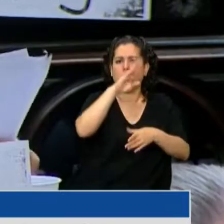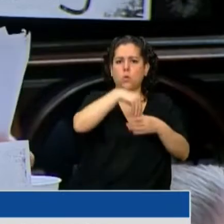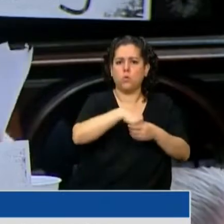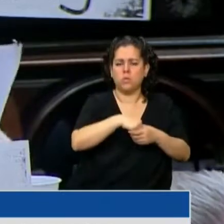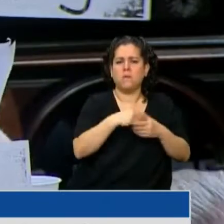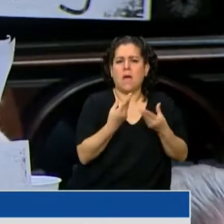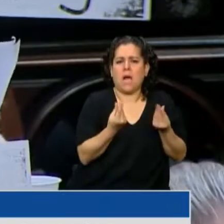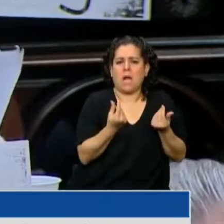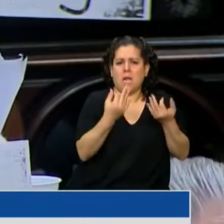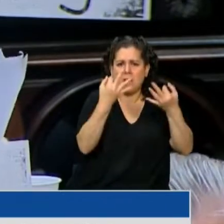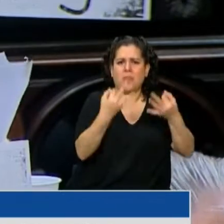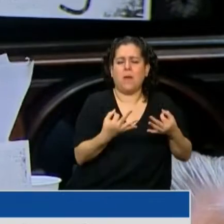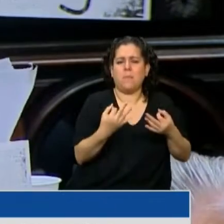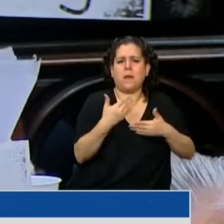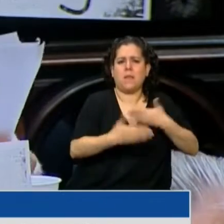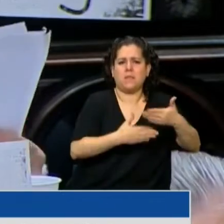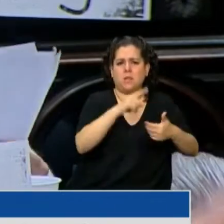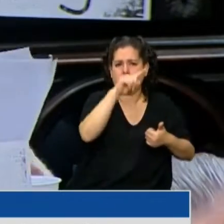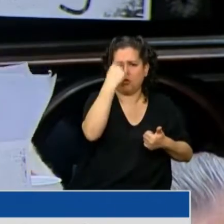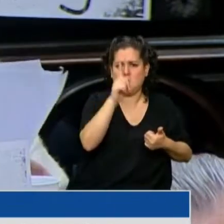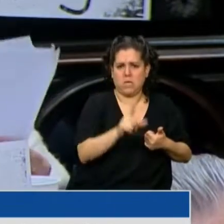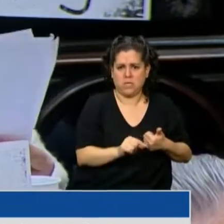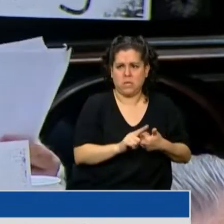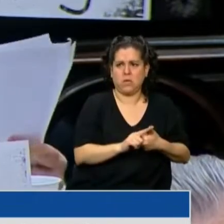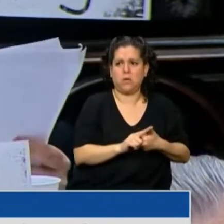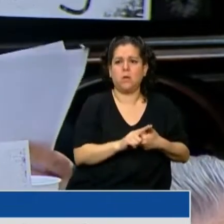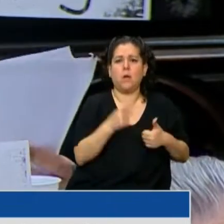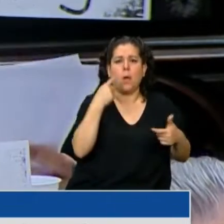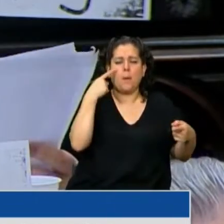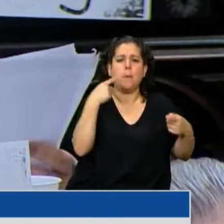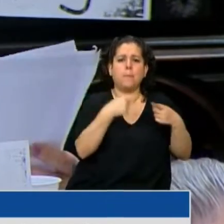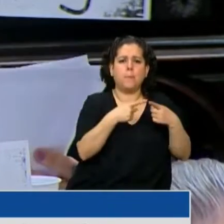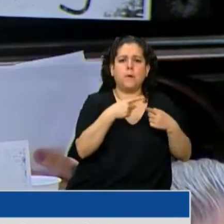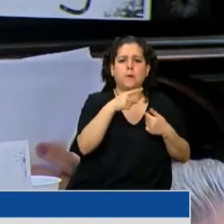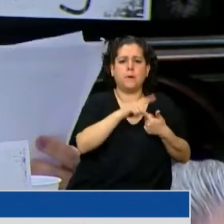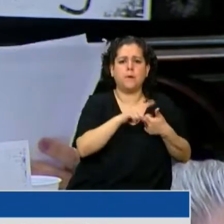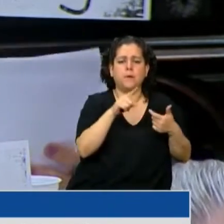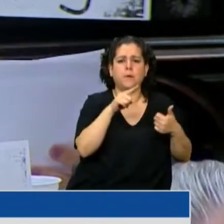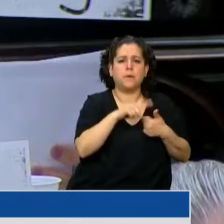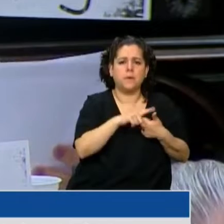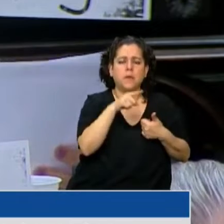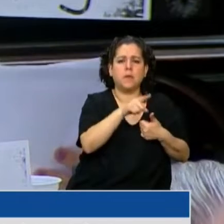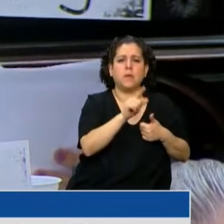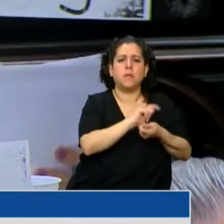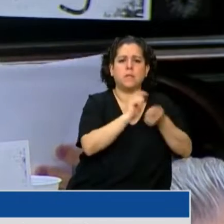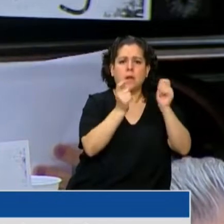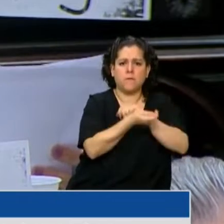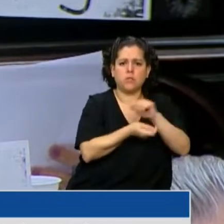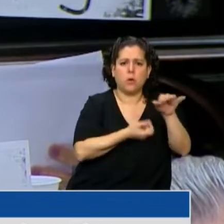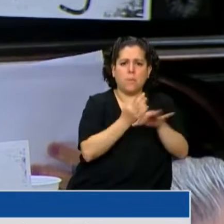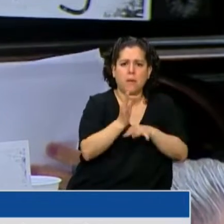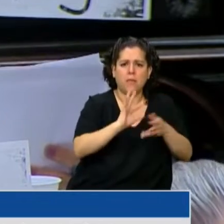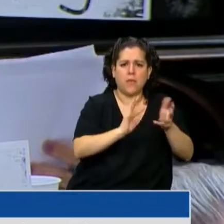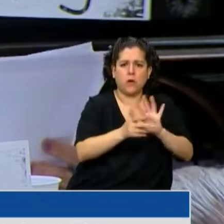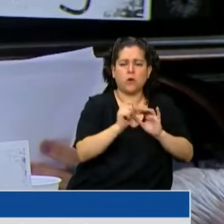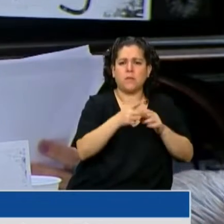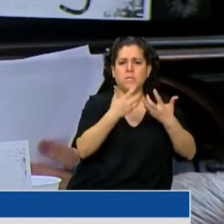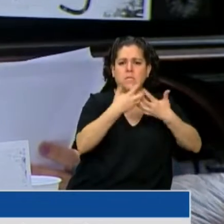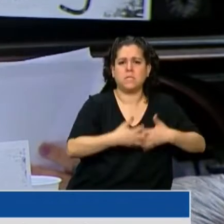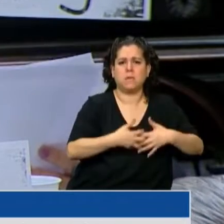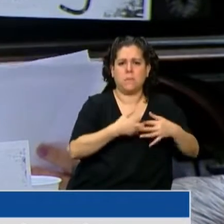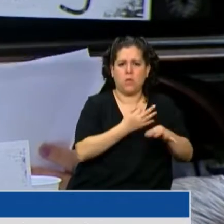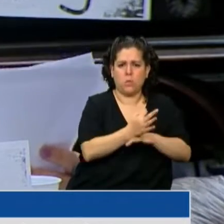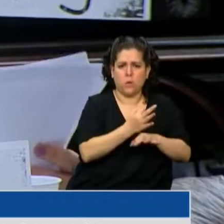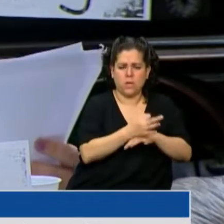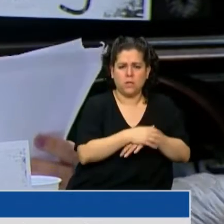calidad para el desarrollo nacional. ¿Qué misión tiene? Entre tantas otras, la transformación pedagógica e institucional del sistema